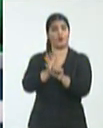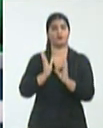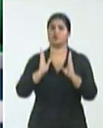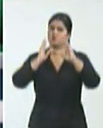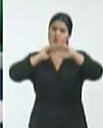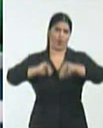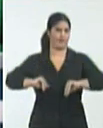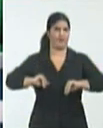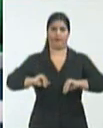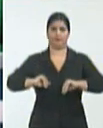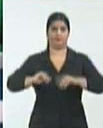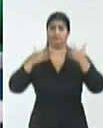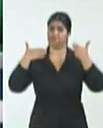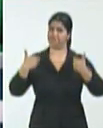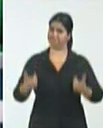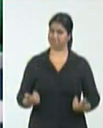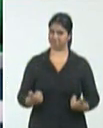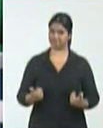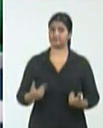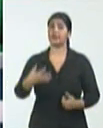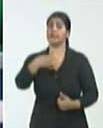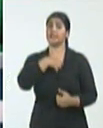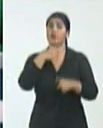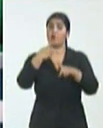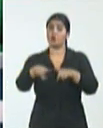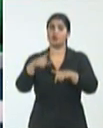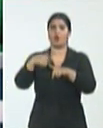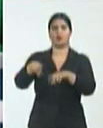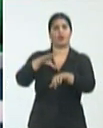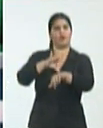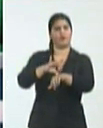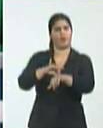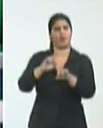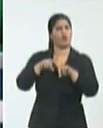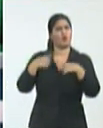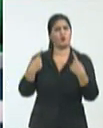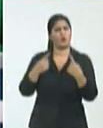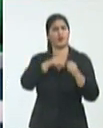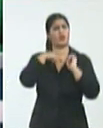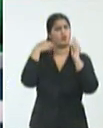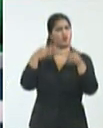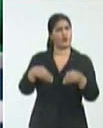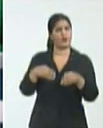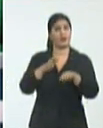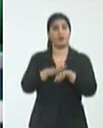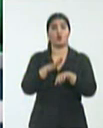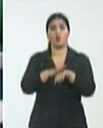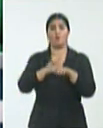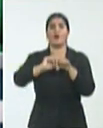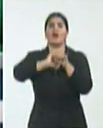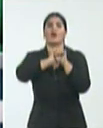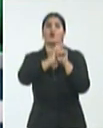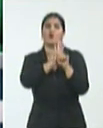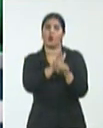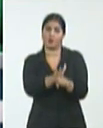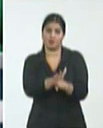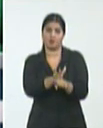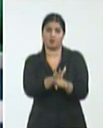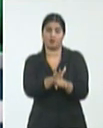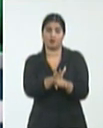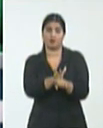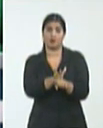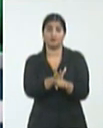embargo, el fallecimiento es como consecuencia de la afectación que causó la COVID-19.